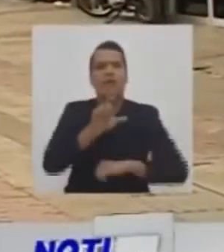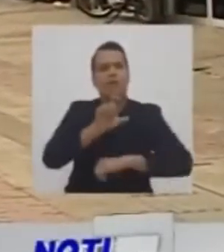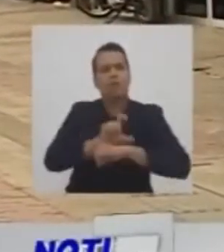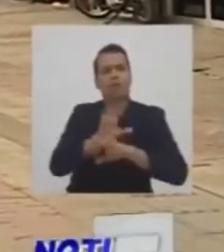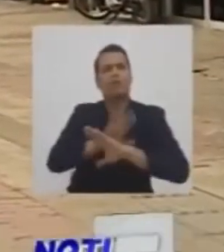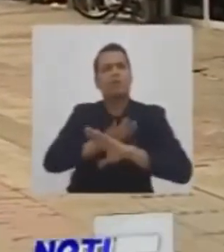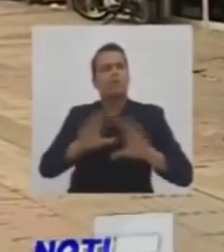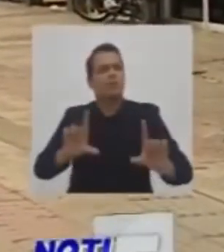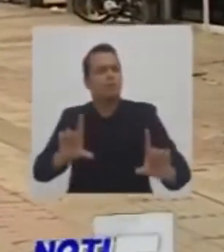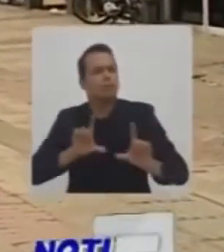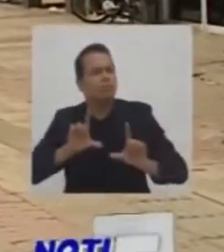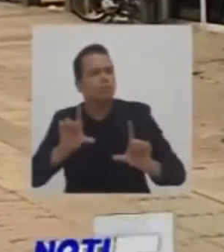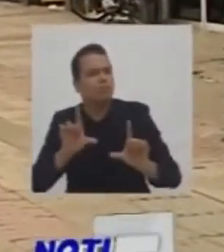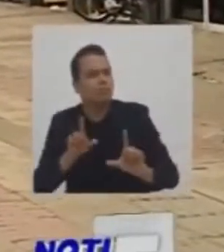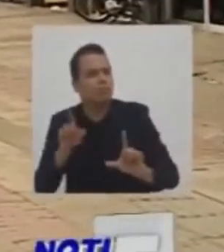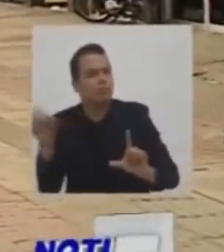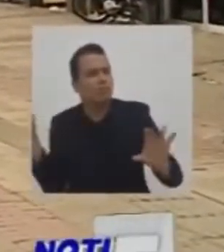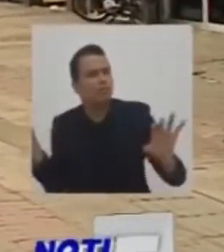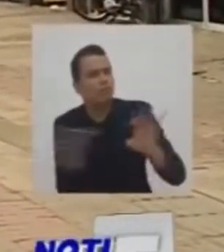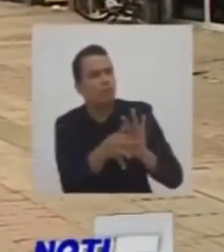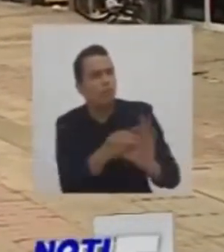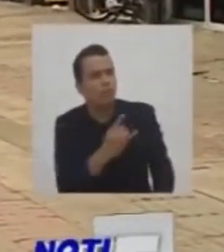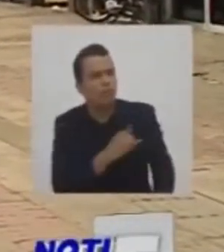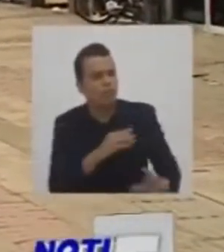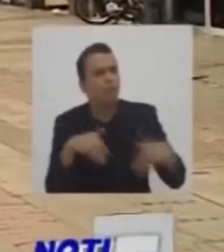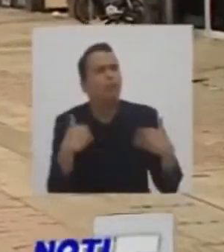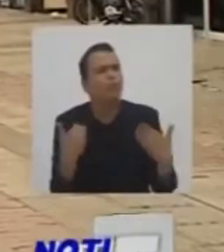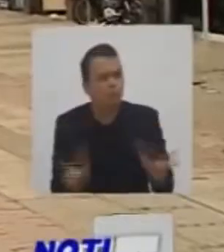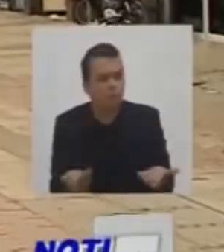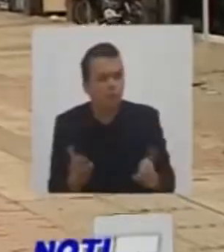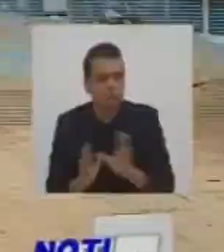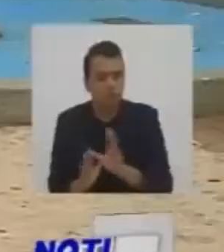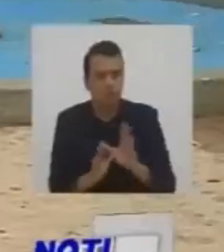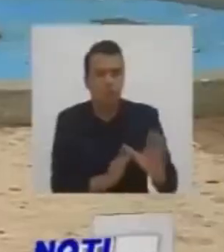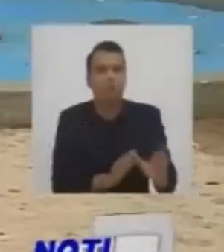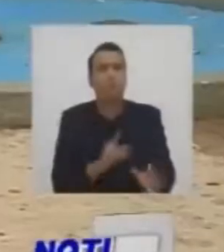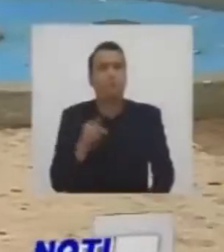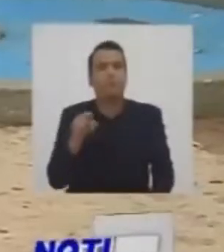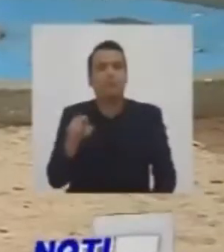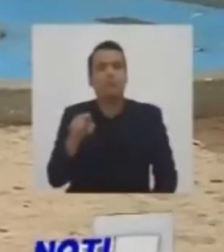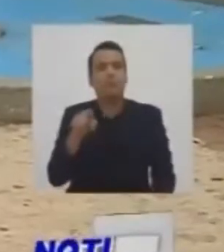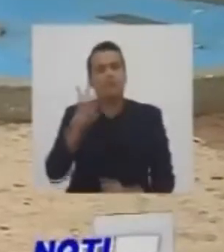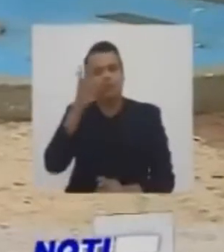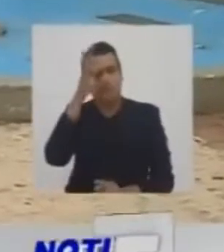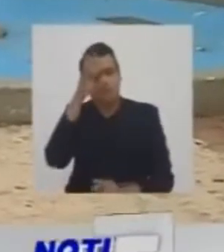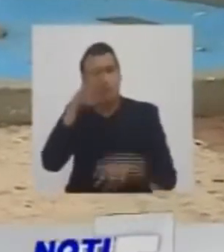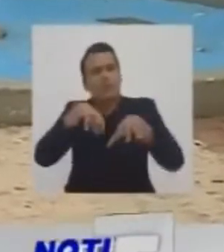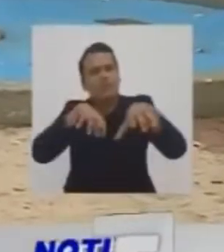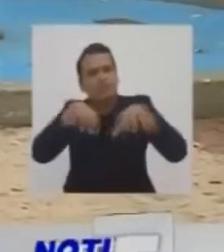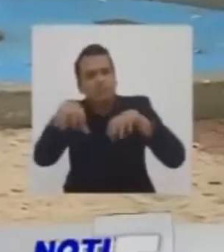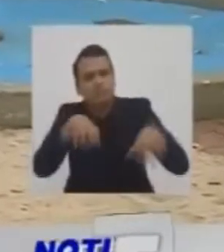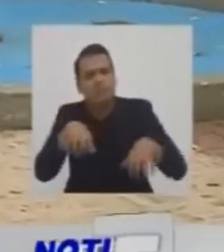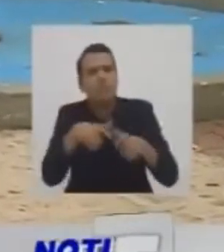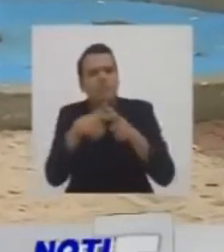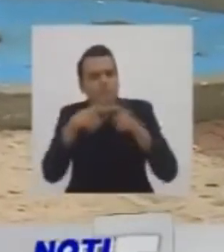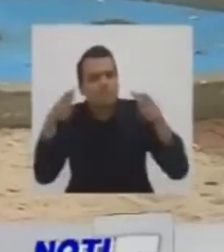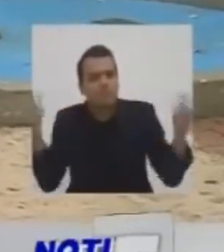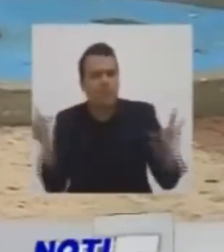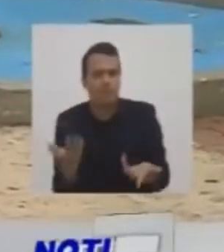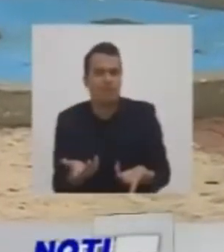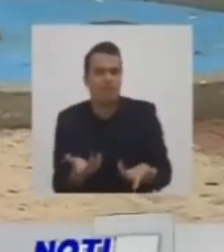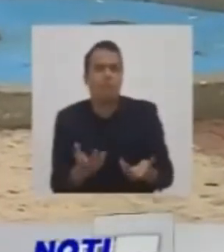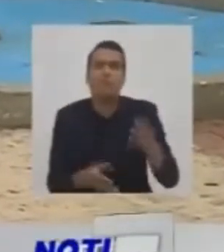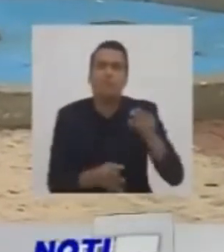que salen egresados de las instituciones educativas? ¿Cuál es el vínculo con la educación superior? Más centros de asistencia, mejores médicos, porque